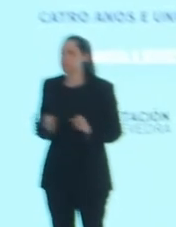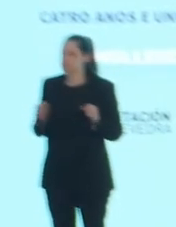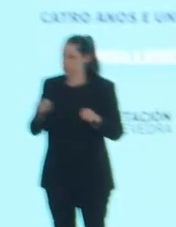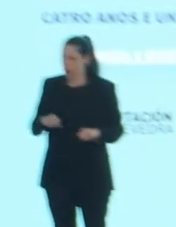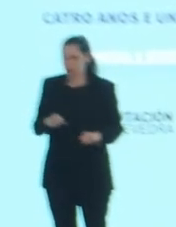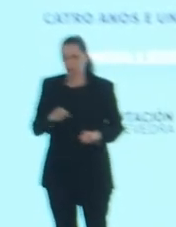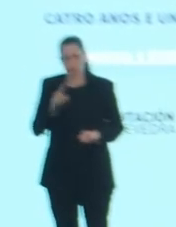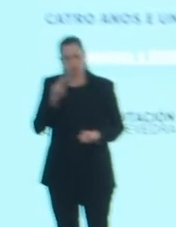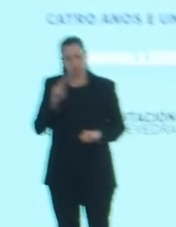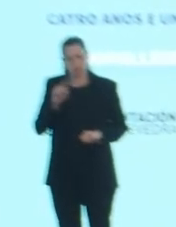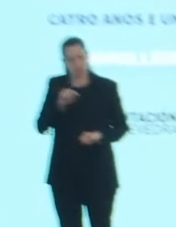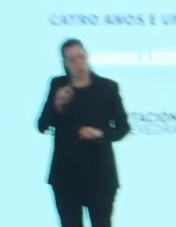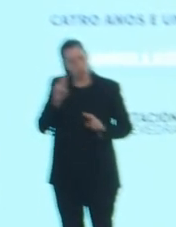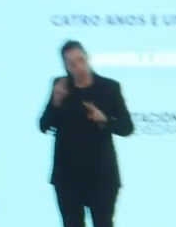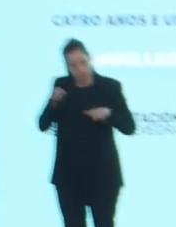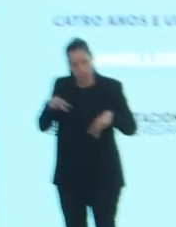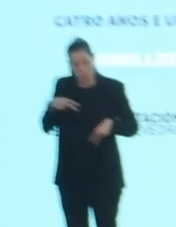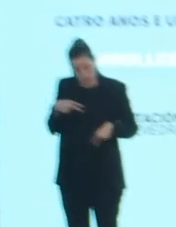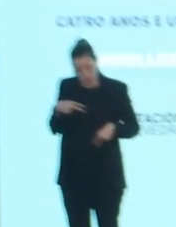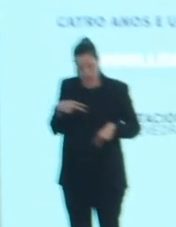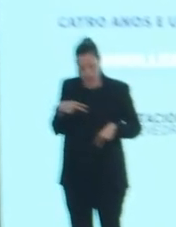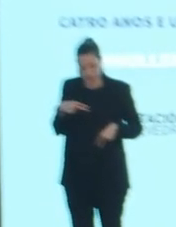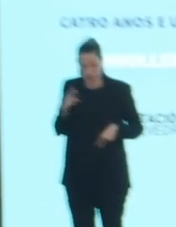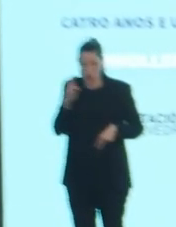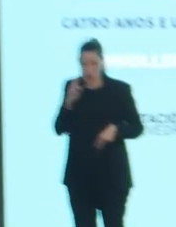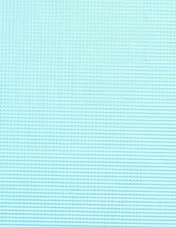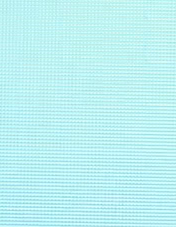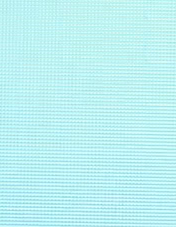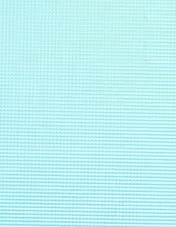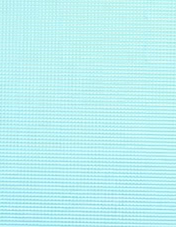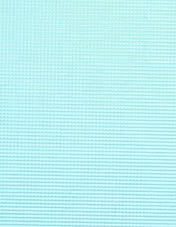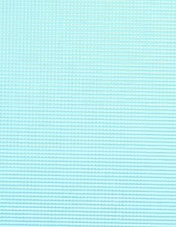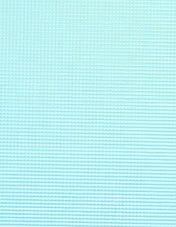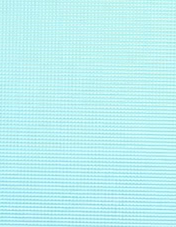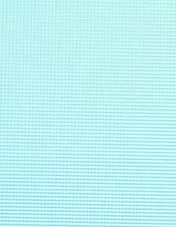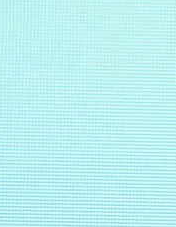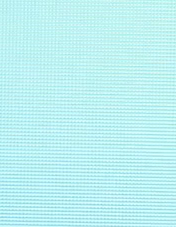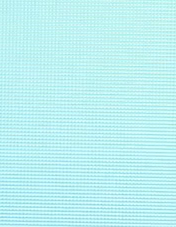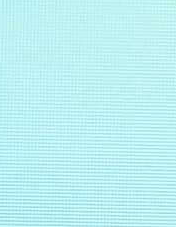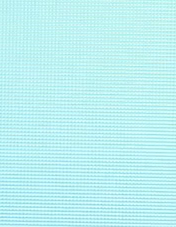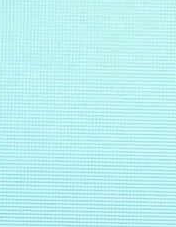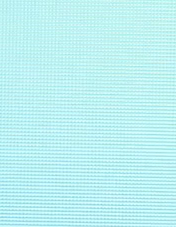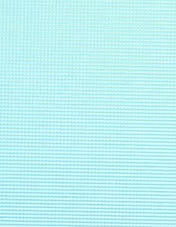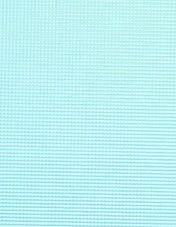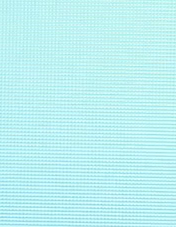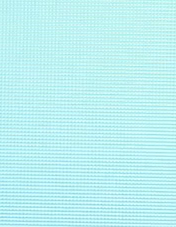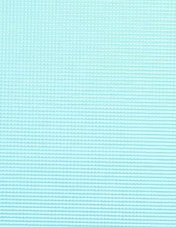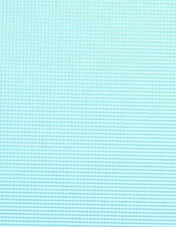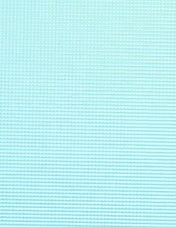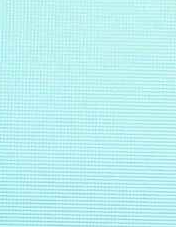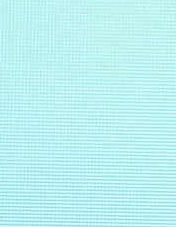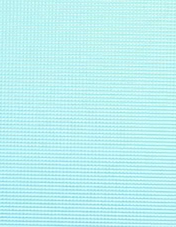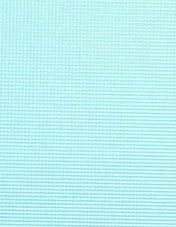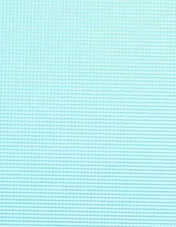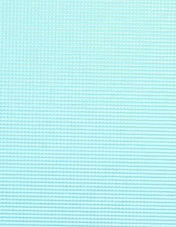A mí me ha gustado siempre la radio y tenía ganas de hacer algo personal. Entonces, cuando dejé el programa el verano